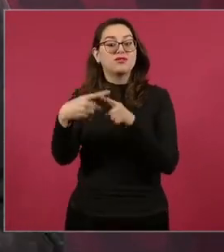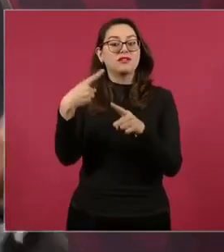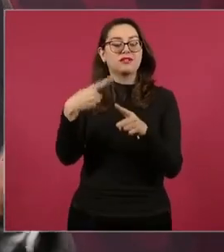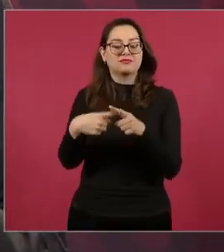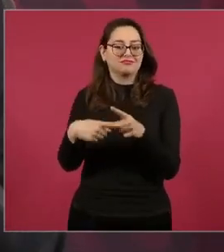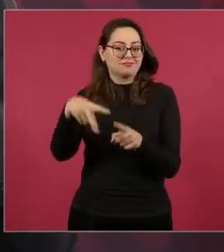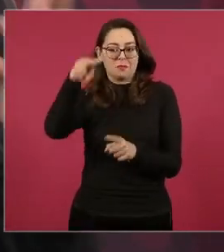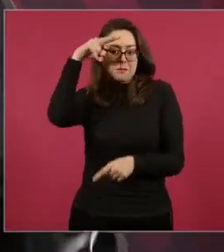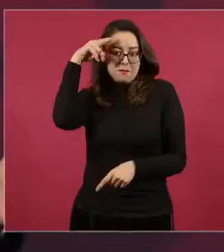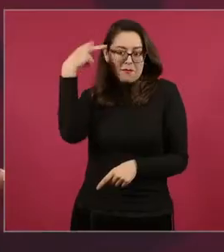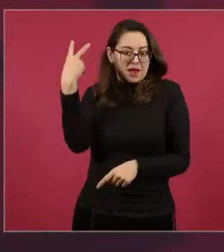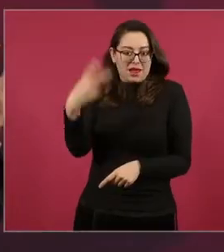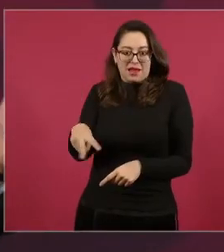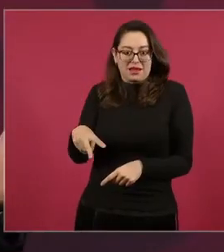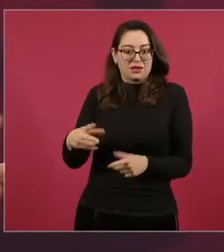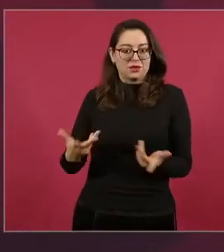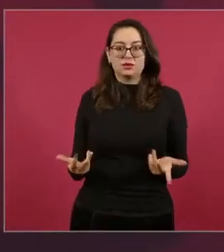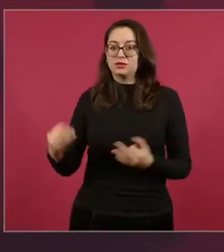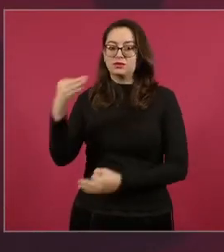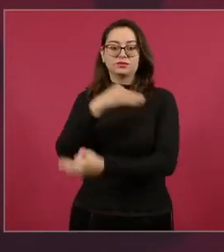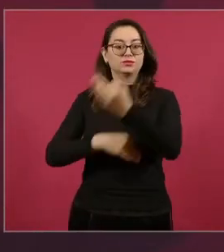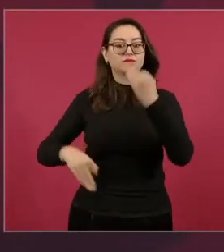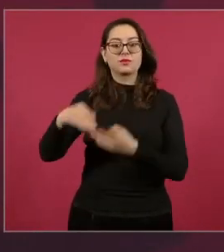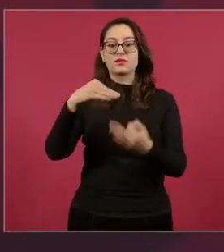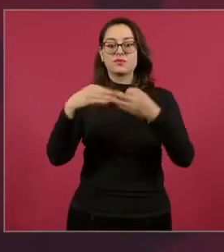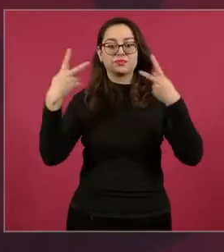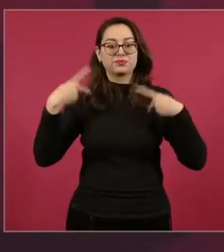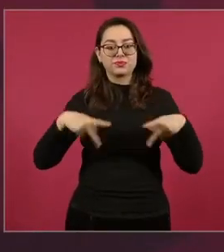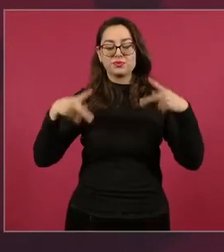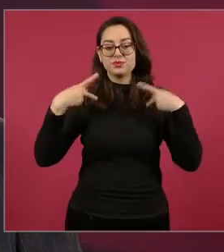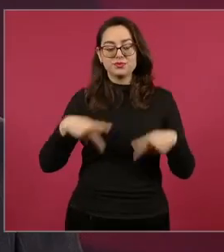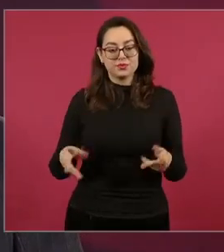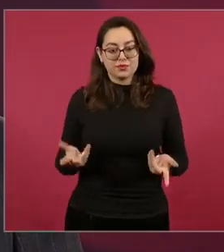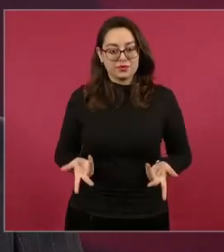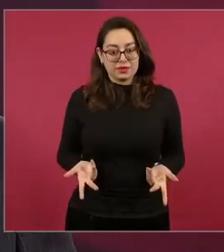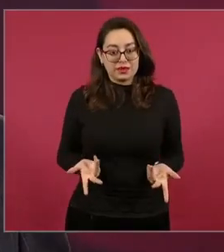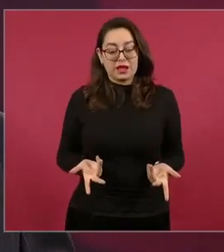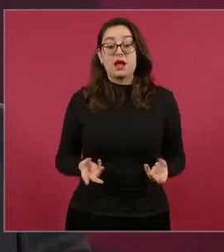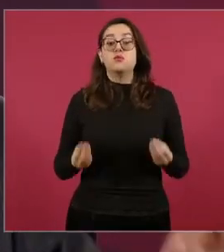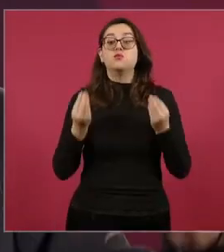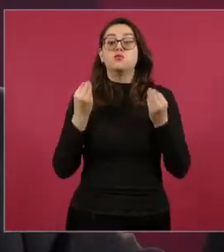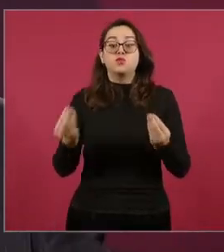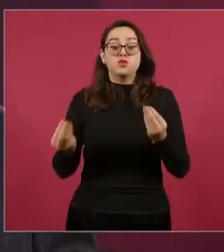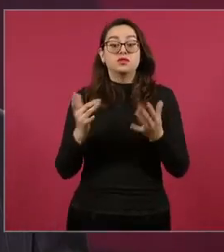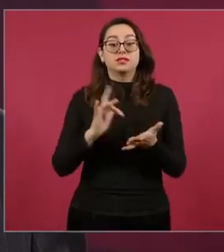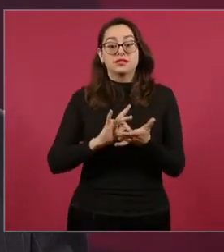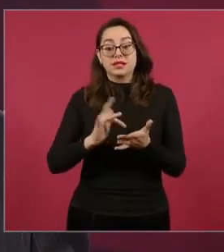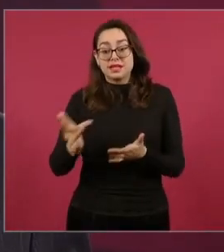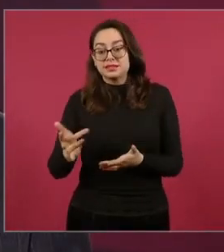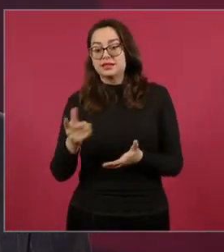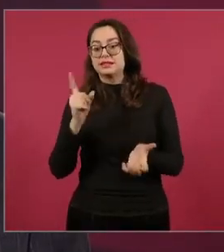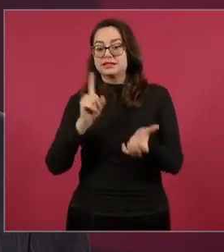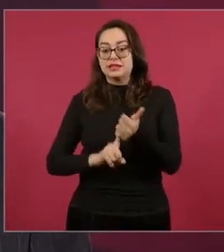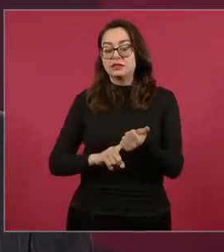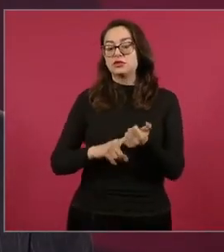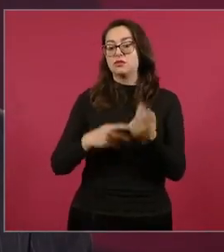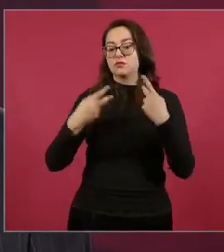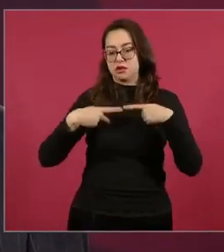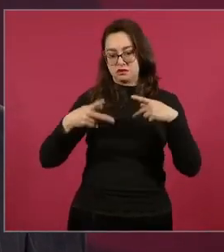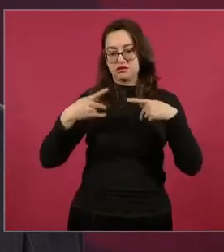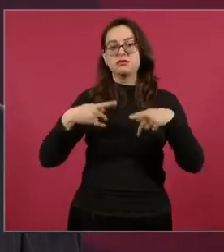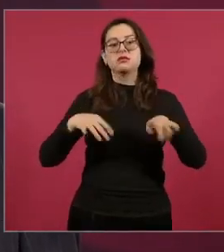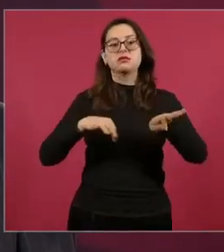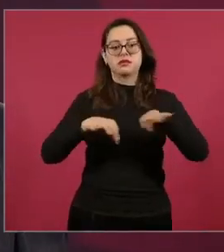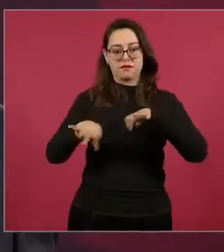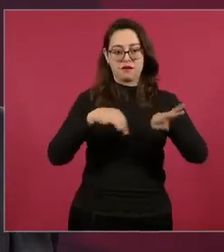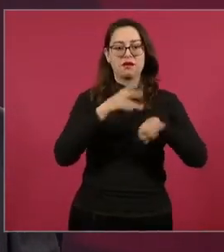aquí agradecerle mucho a los trabajadores petroleros, a los trabajadores electricistas, porque es con ellos con los que podemos